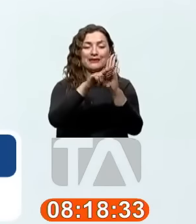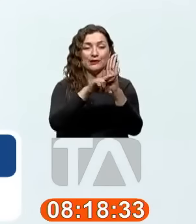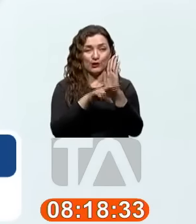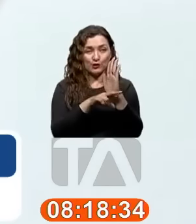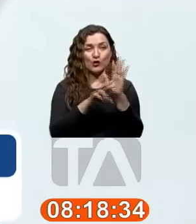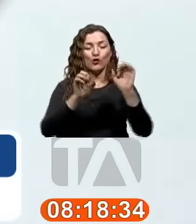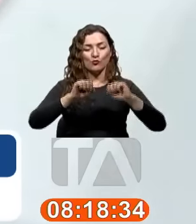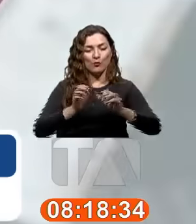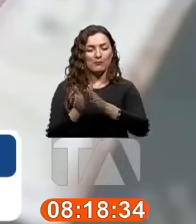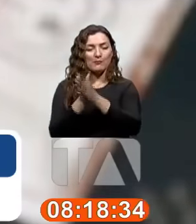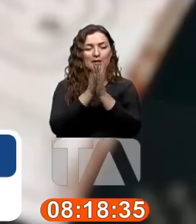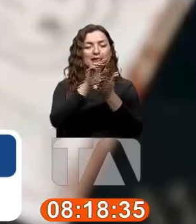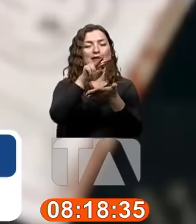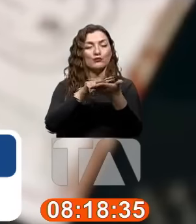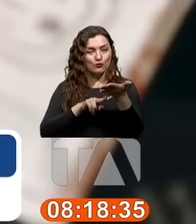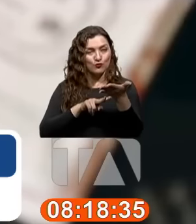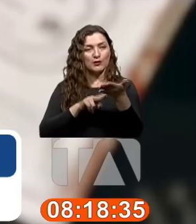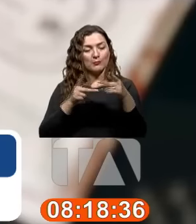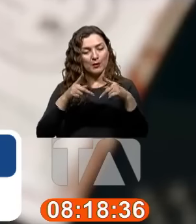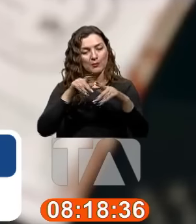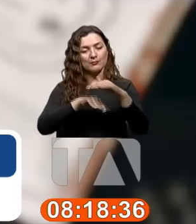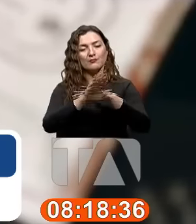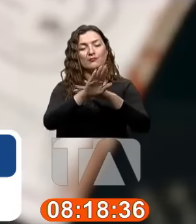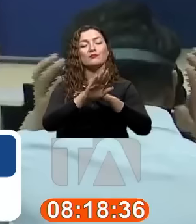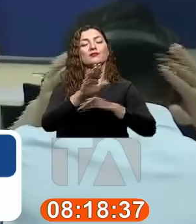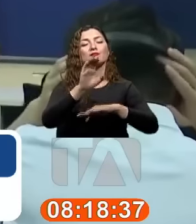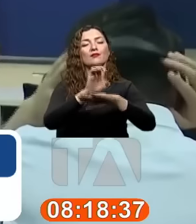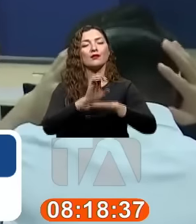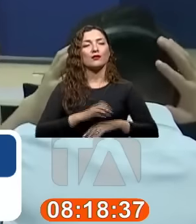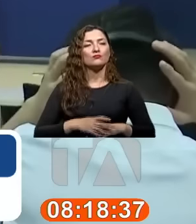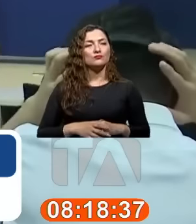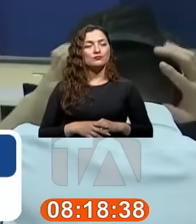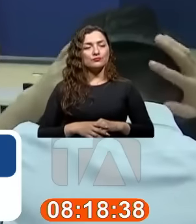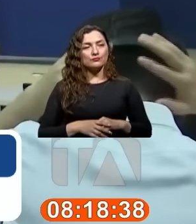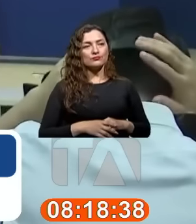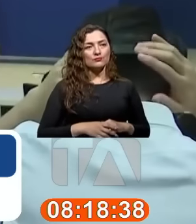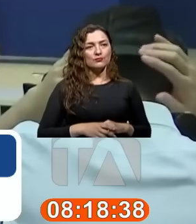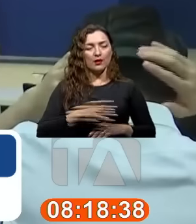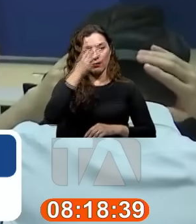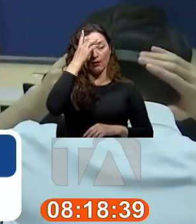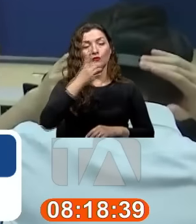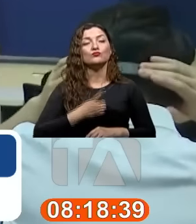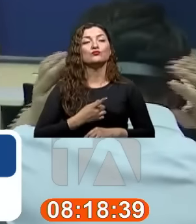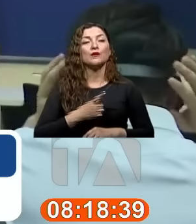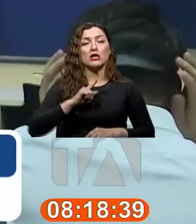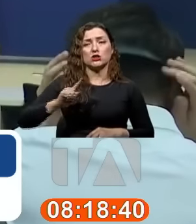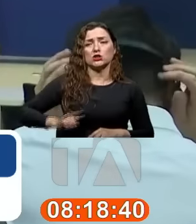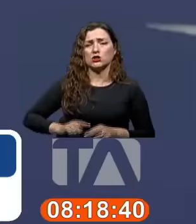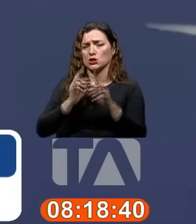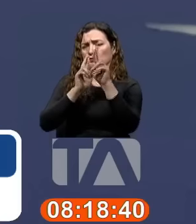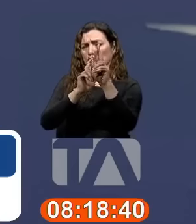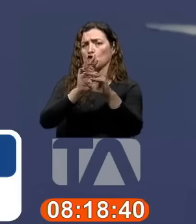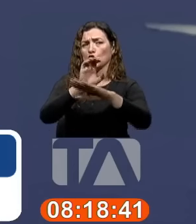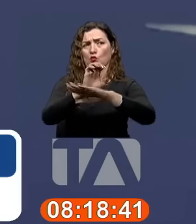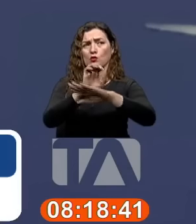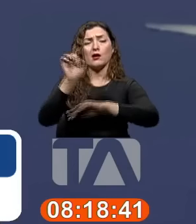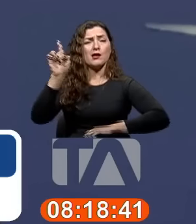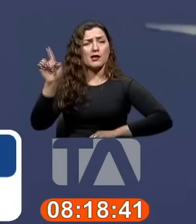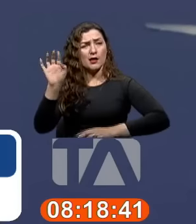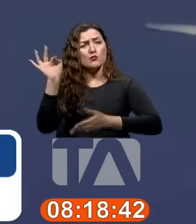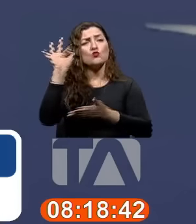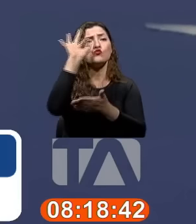para poder solicitar la visa que les permita ingresar al Ecuador. Ante esta decisión, Pekín no tardó en responder. Lin Jian, portavoz